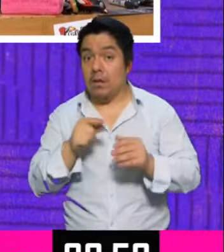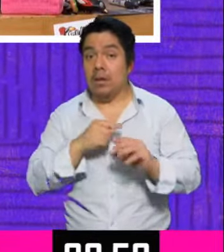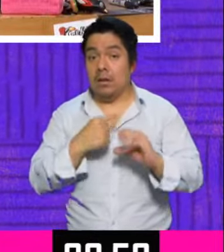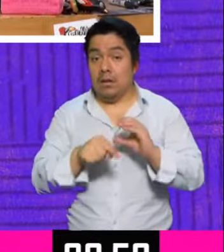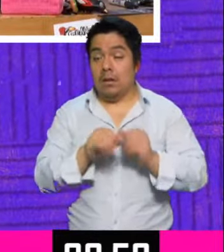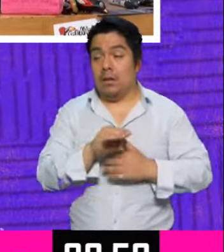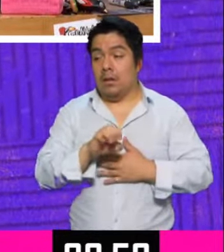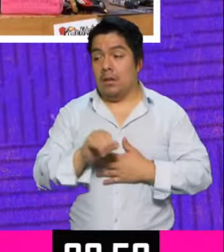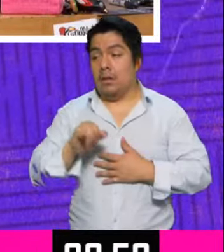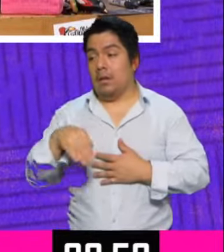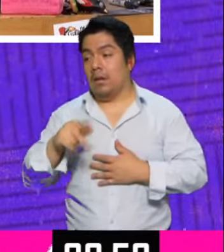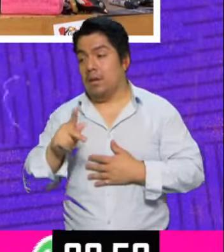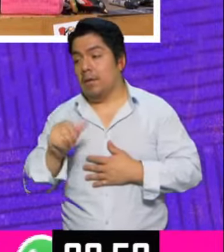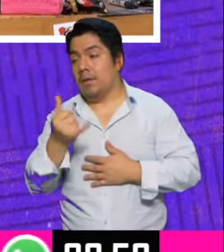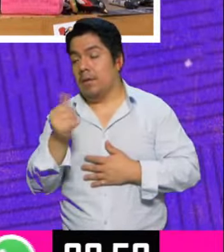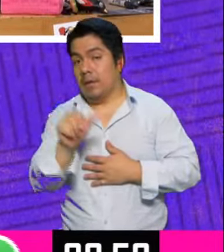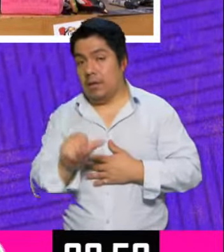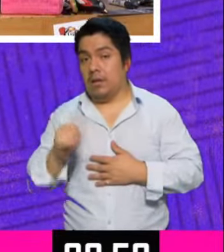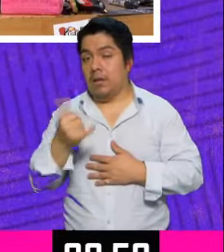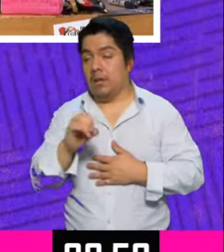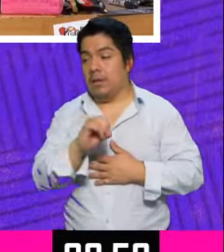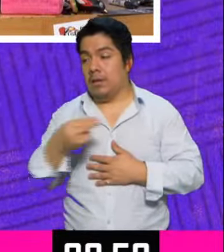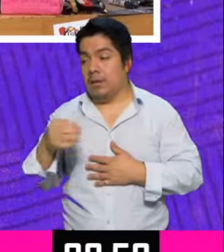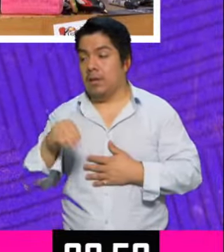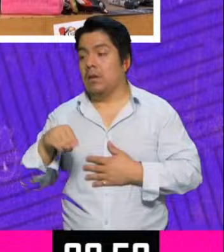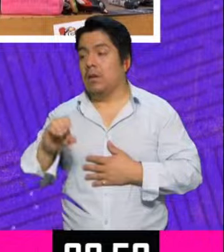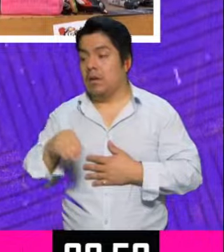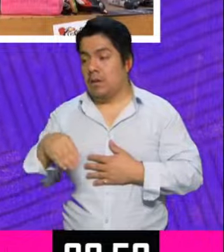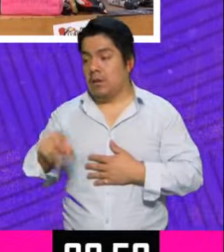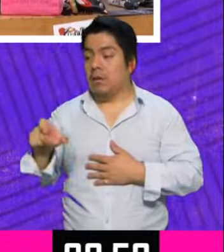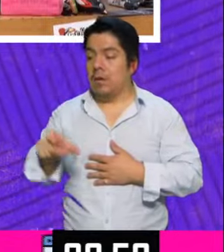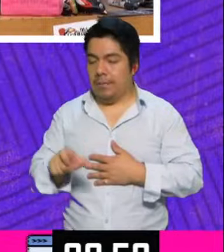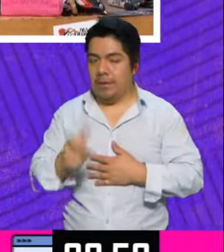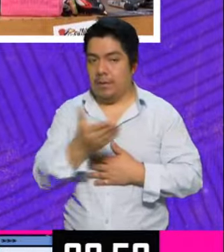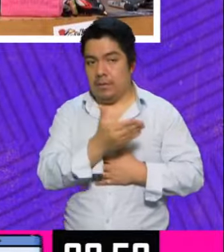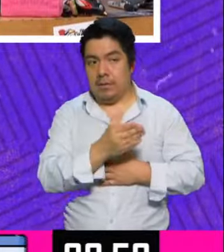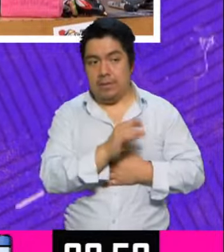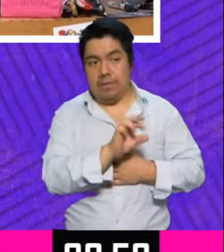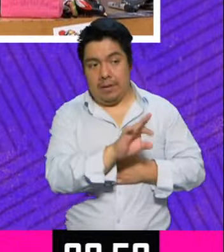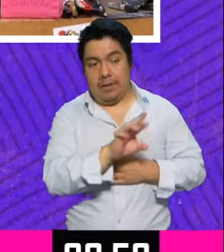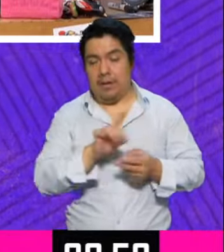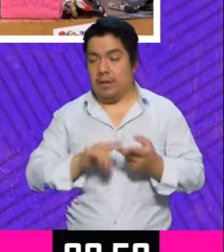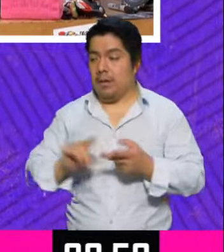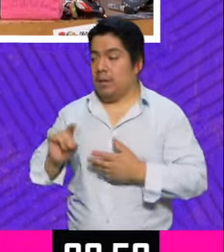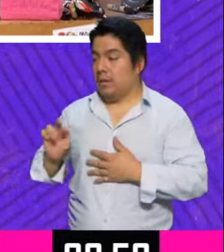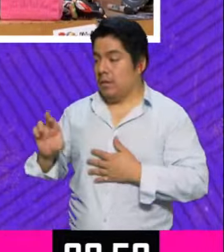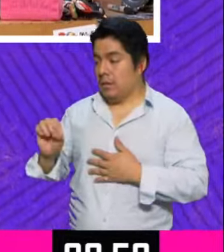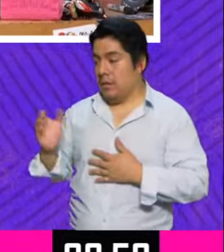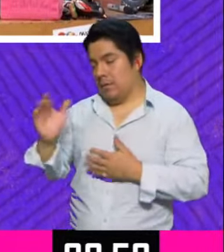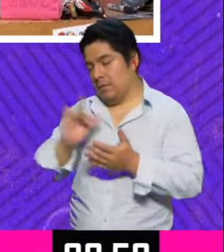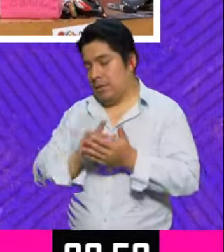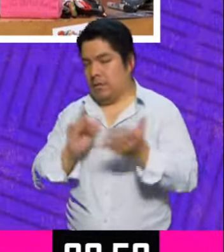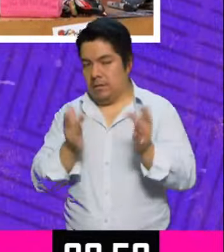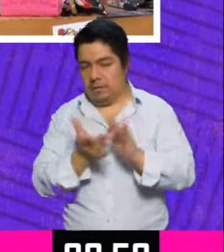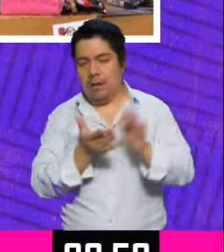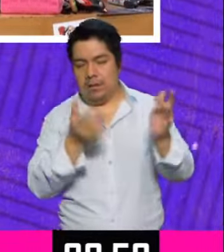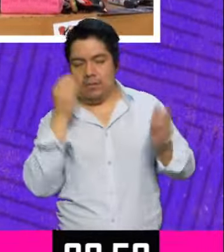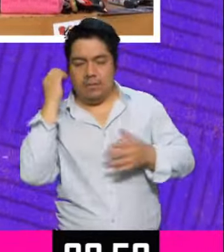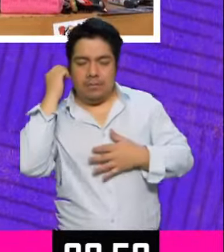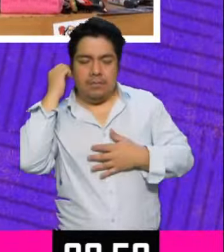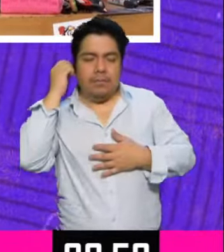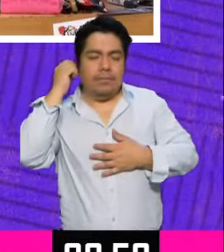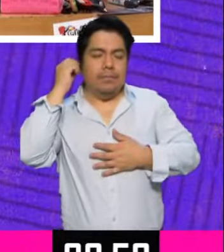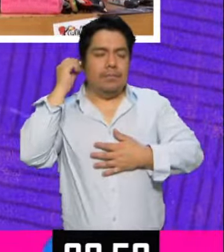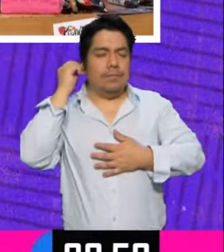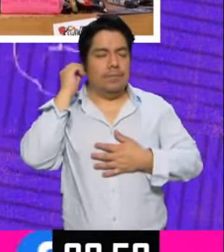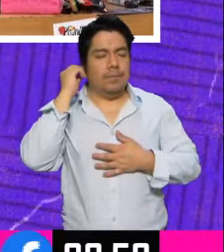orti m@yahoo.com.mx a sus órdenes Charro a tus órdenes Fer Muchísimas gracias hasta Lu Gracias